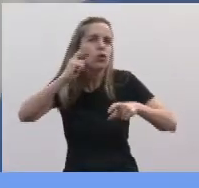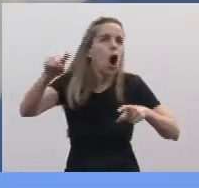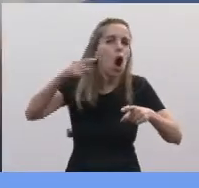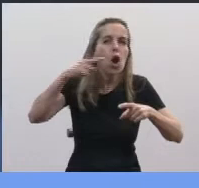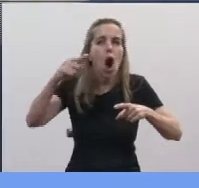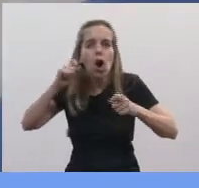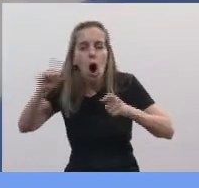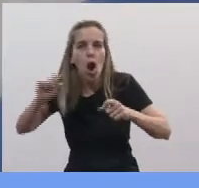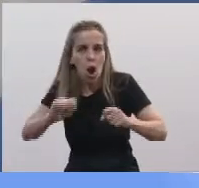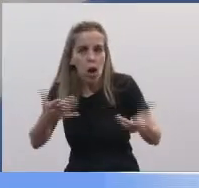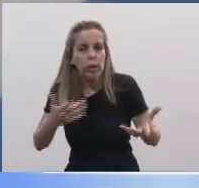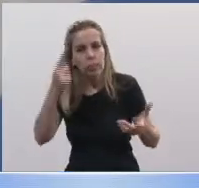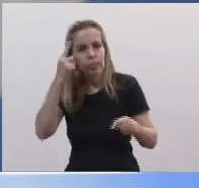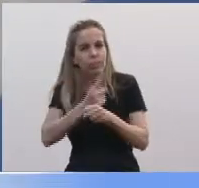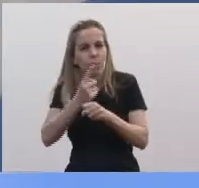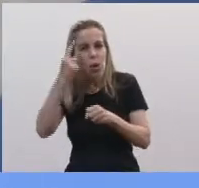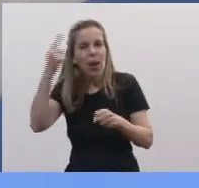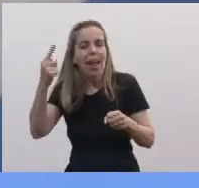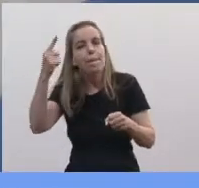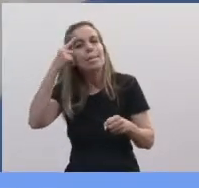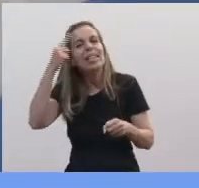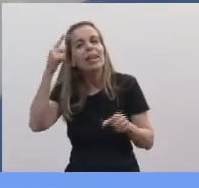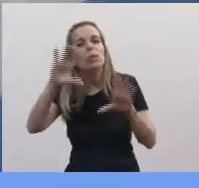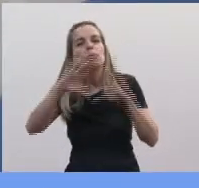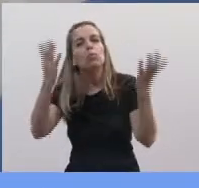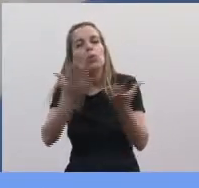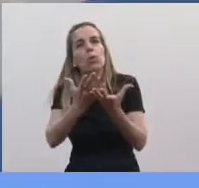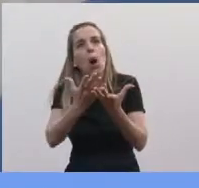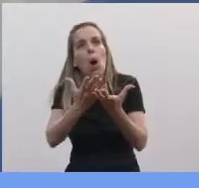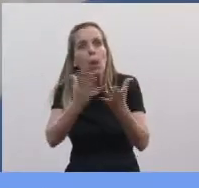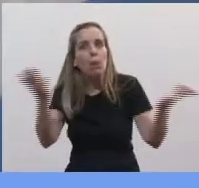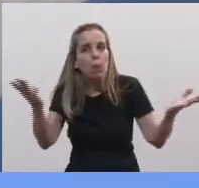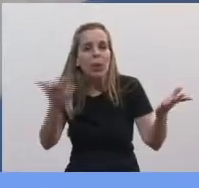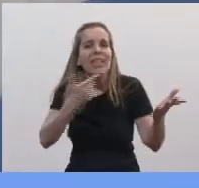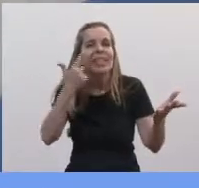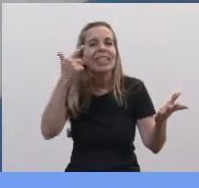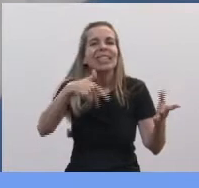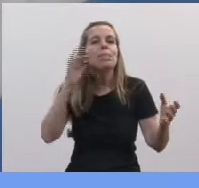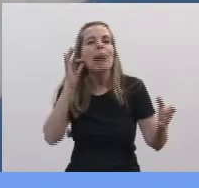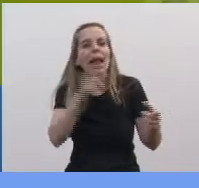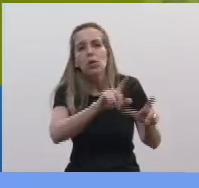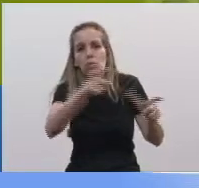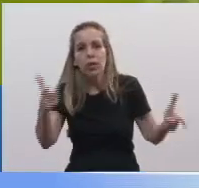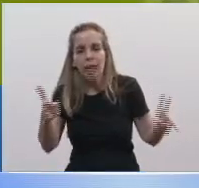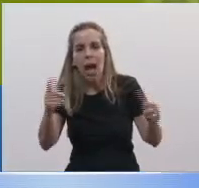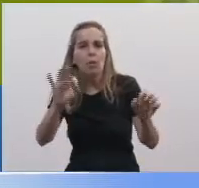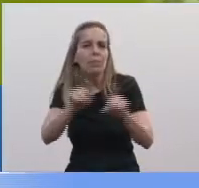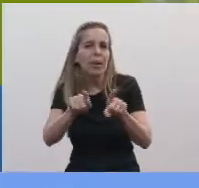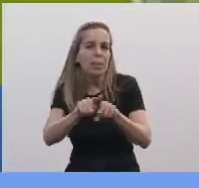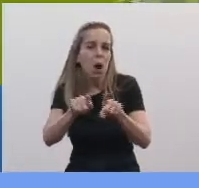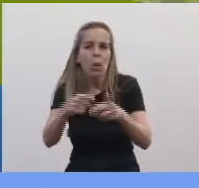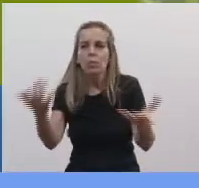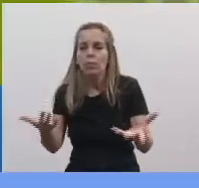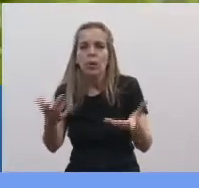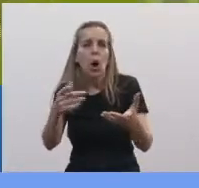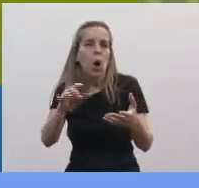es inconcebible pensar el mundo sin Maradona, como me es inconcebible pensar hoy el mundo sin democracia,